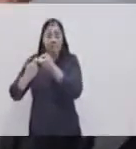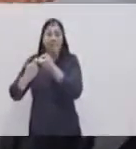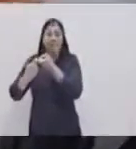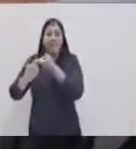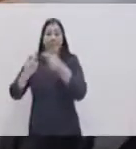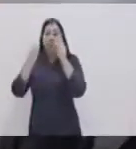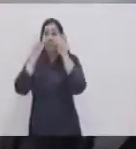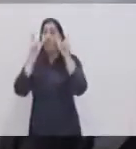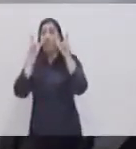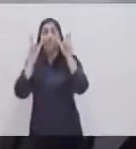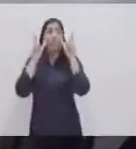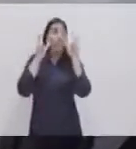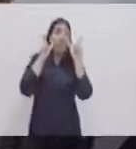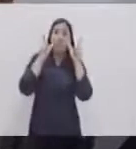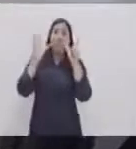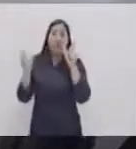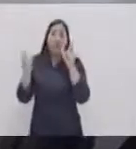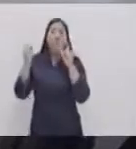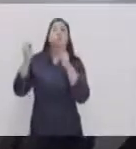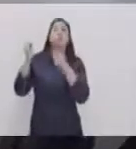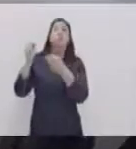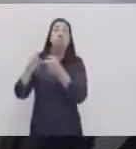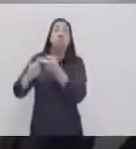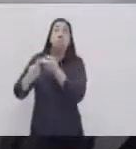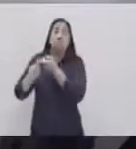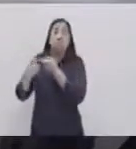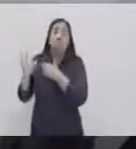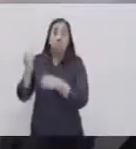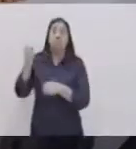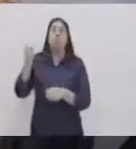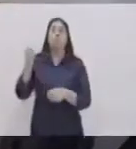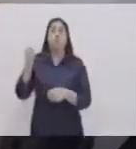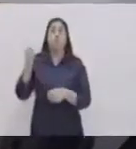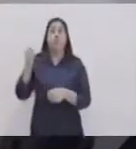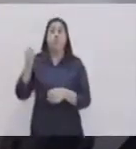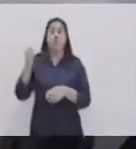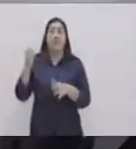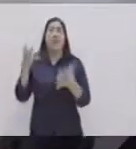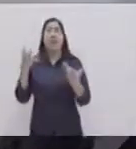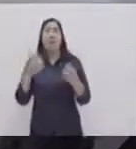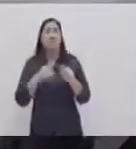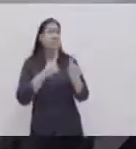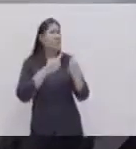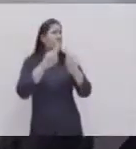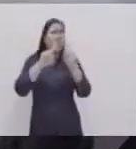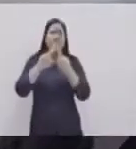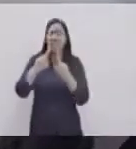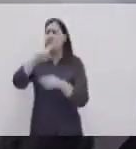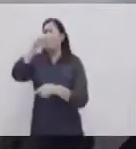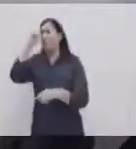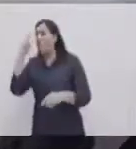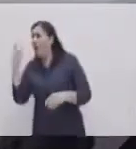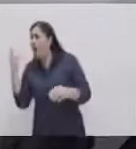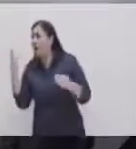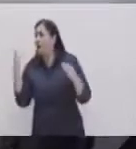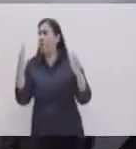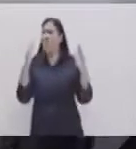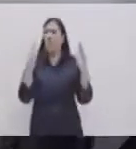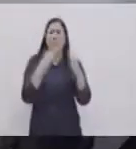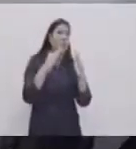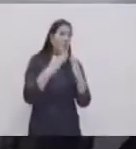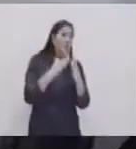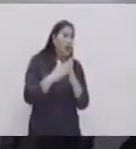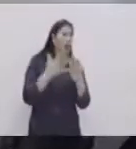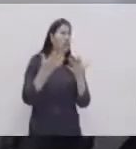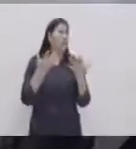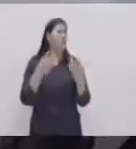hemos tenido cuando nos relacionamos con las personas en el aspecto laboral, en la casa, con la familia,